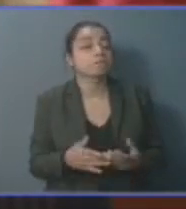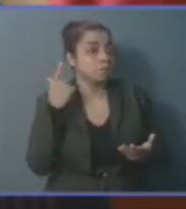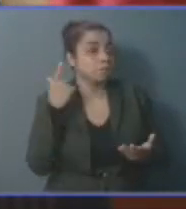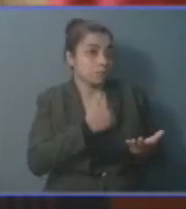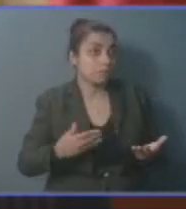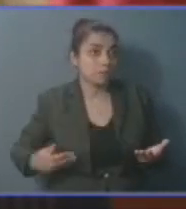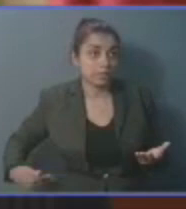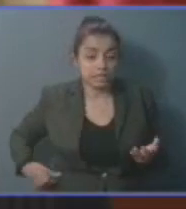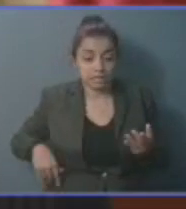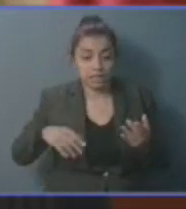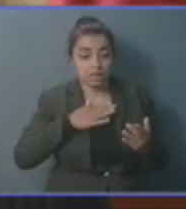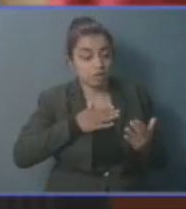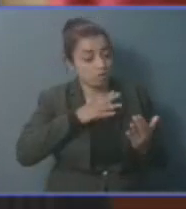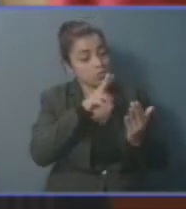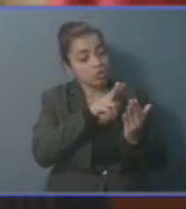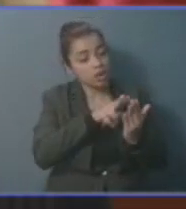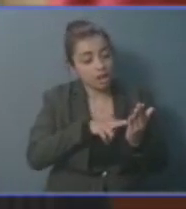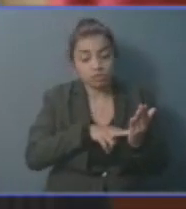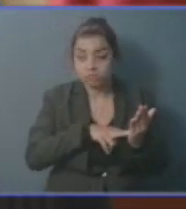presidente, el pronunciamiento.